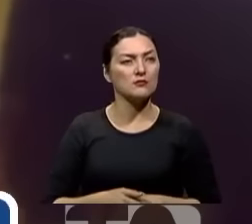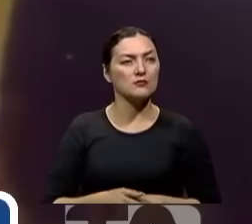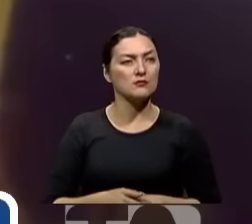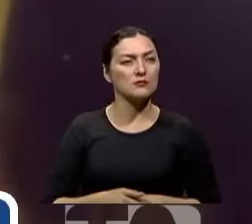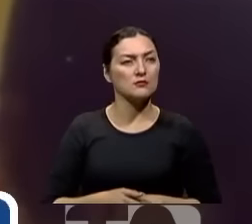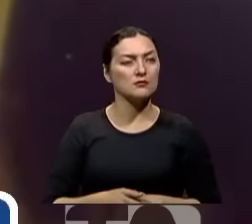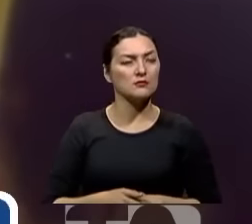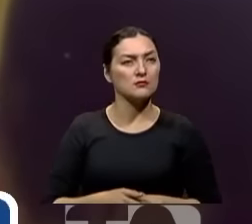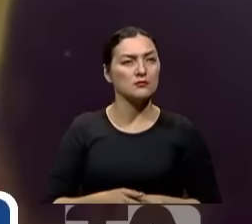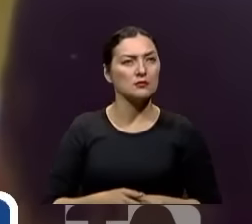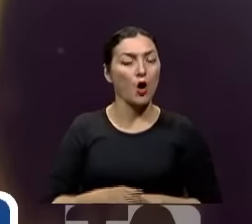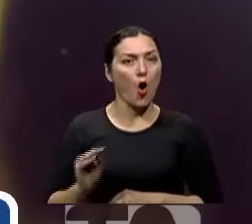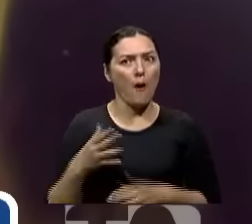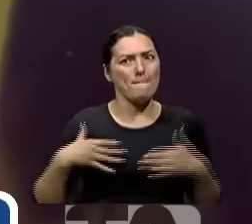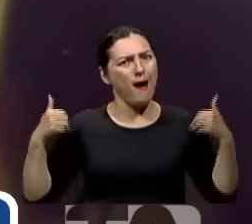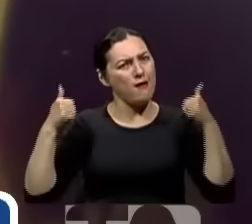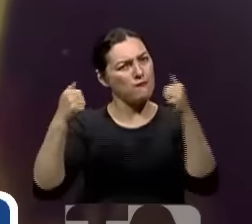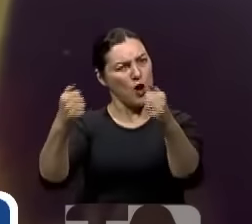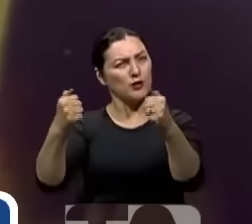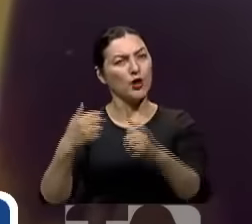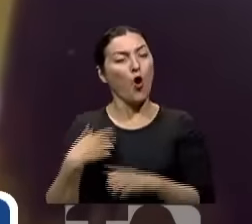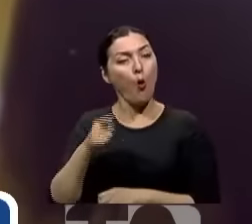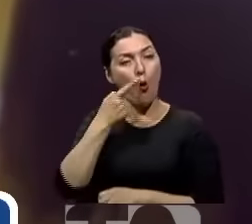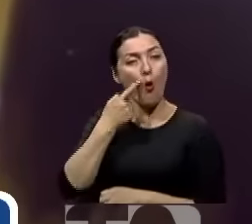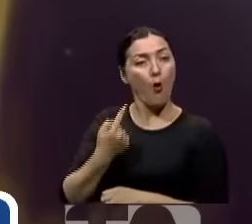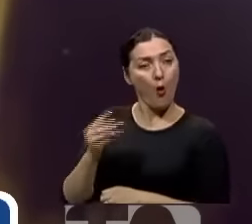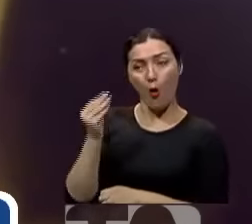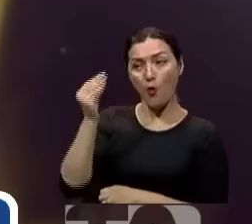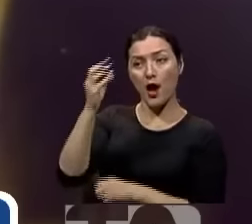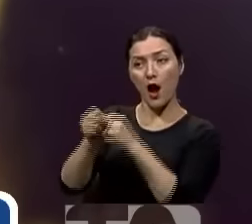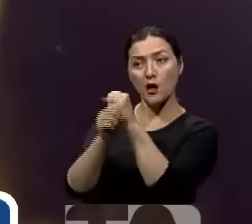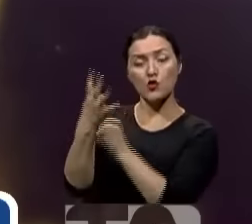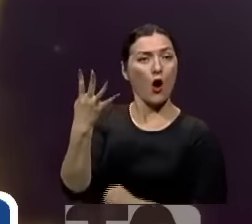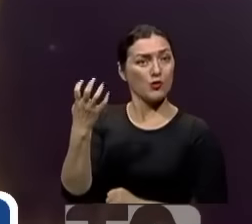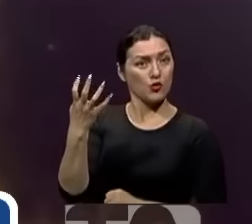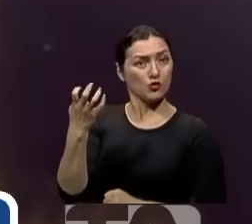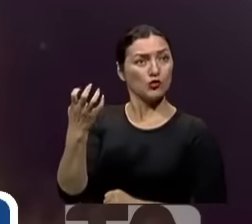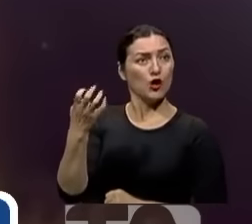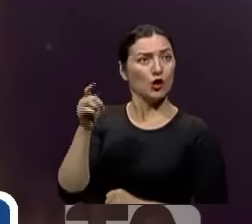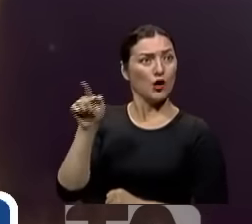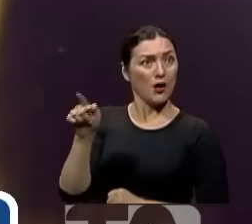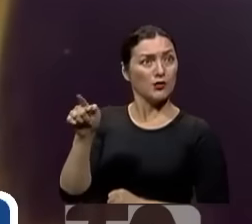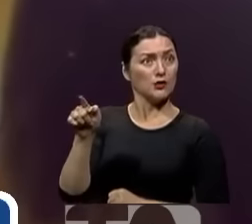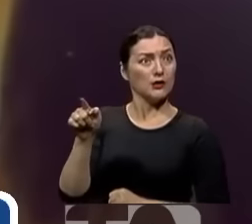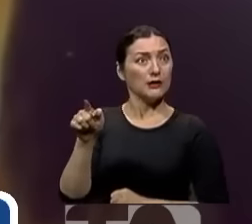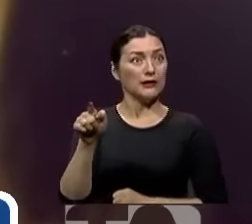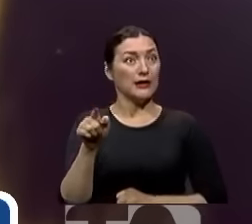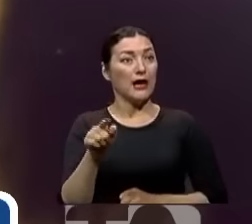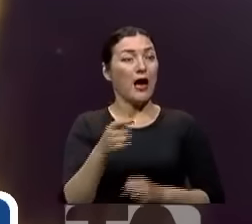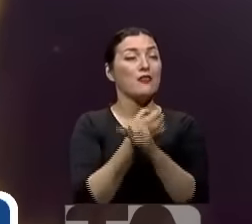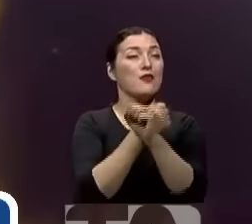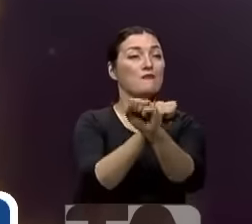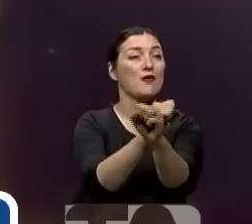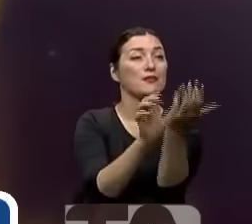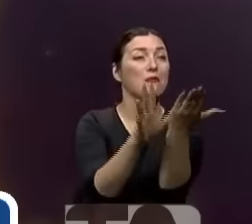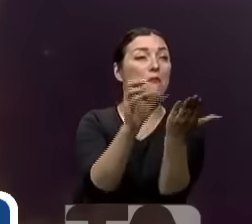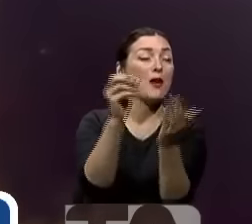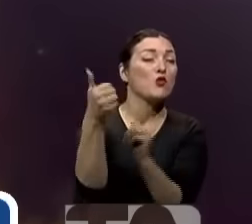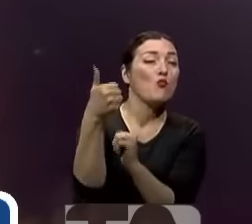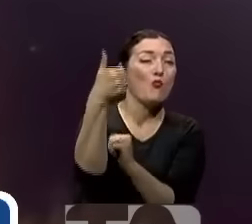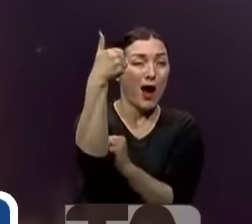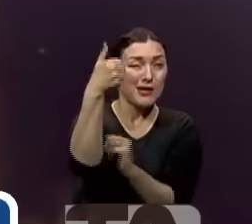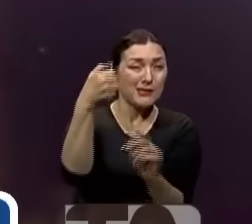En un acto de valentía registrado en el sector de Capelo, en el cantón Rumiñahui, un adolescente de apenas 14 años defendió a su hermano mayor durante